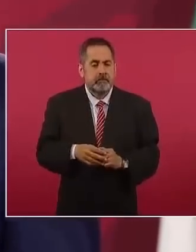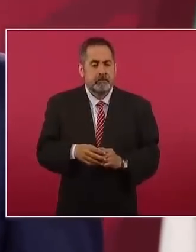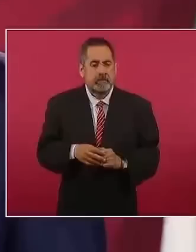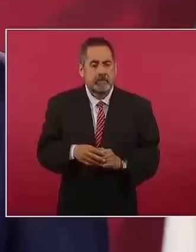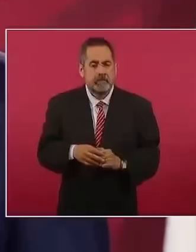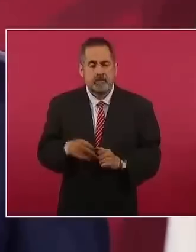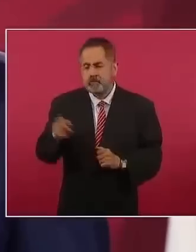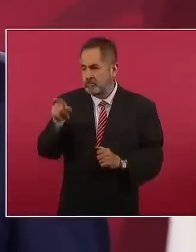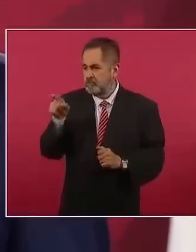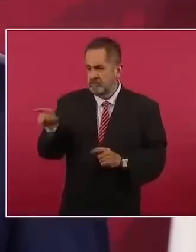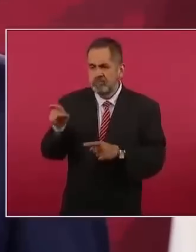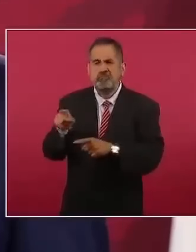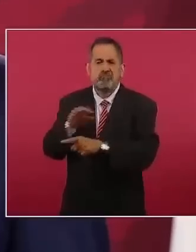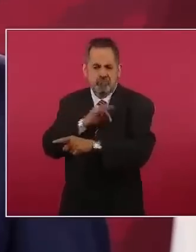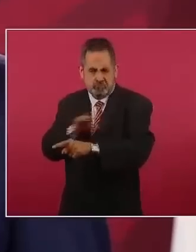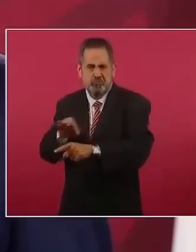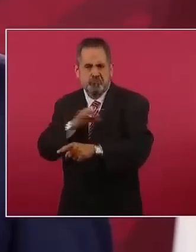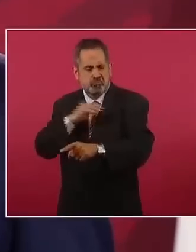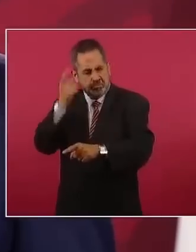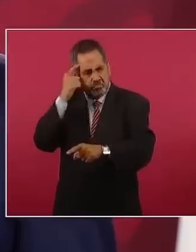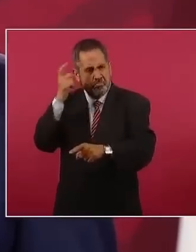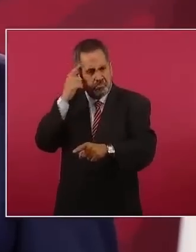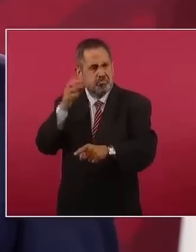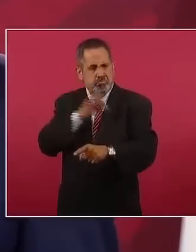los considero capaces.